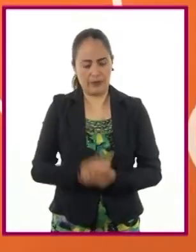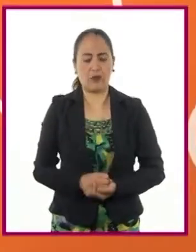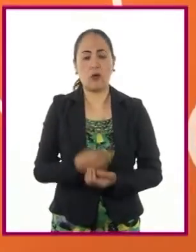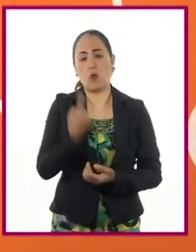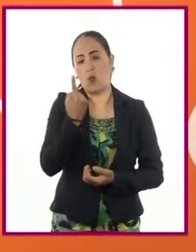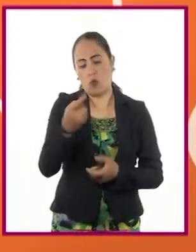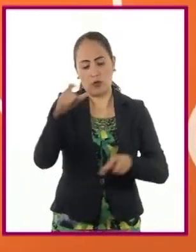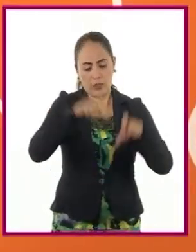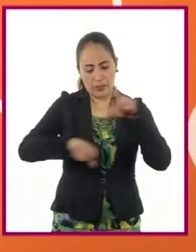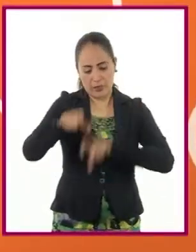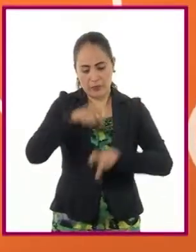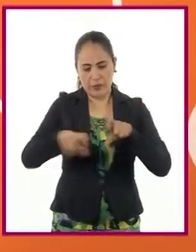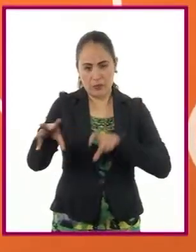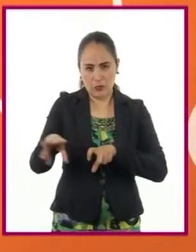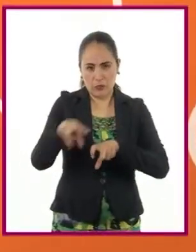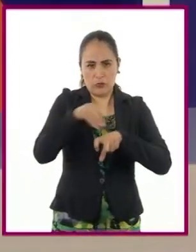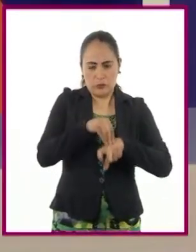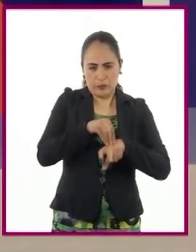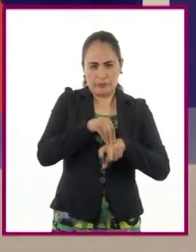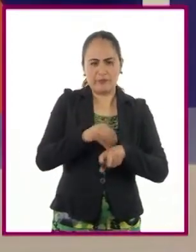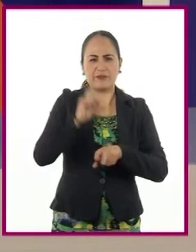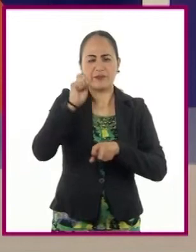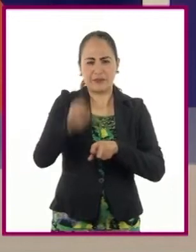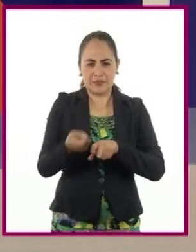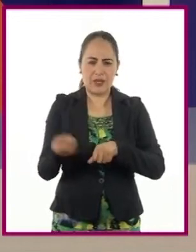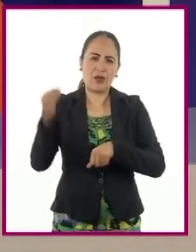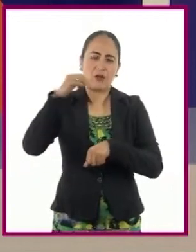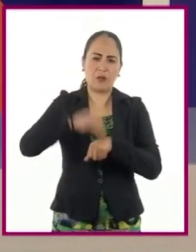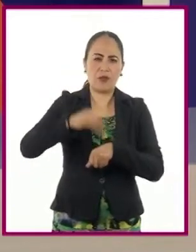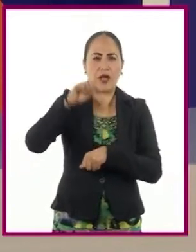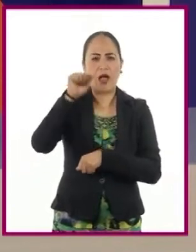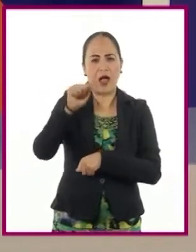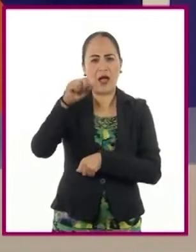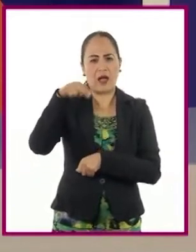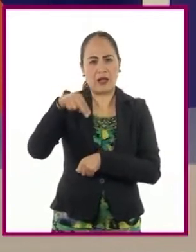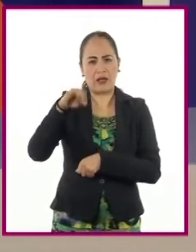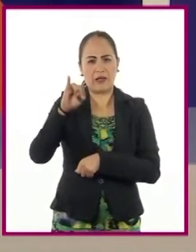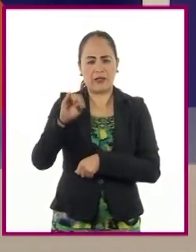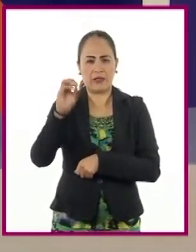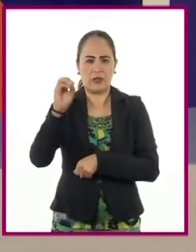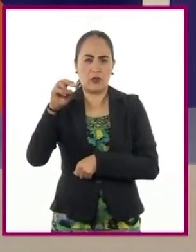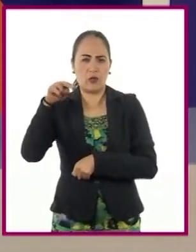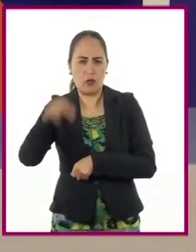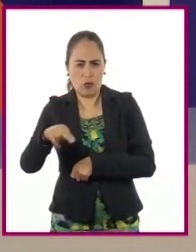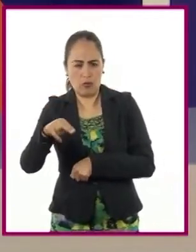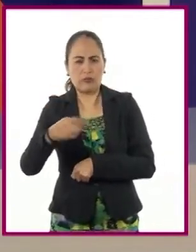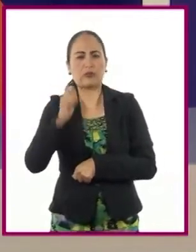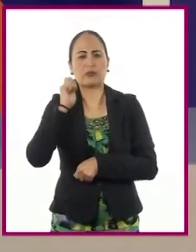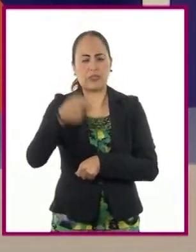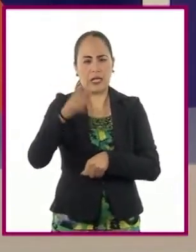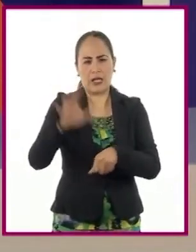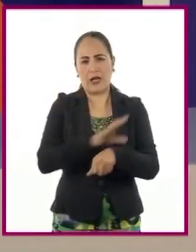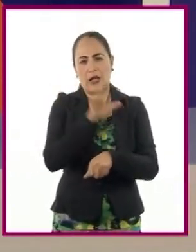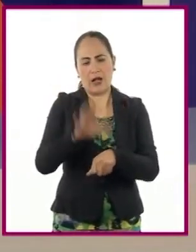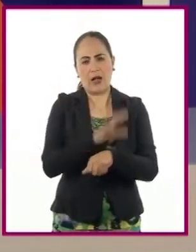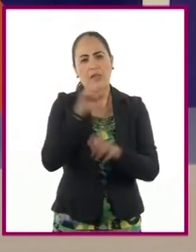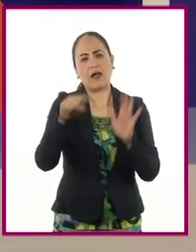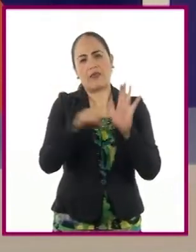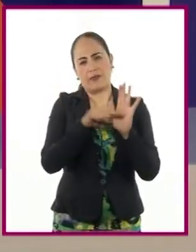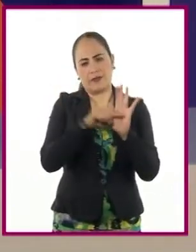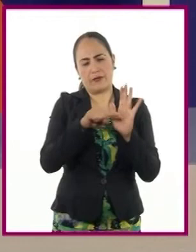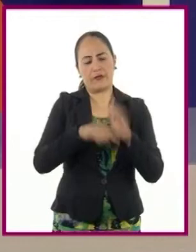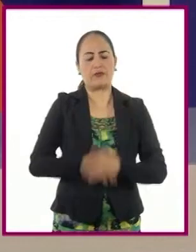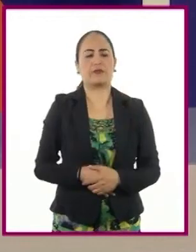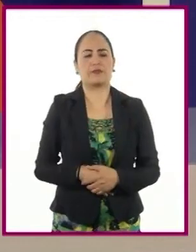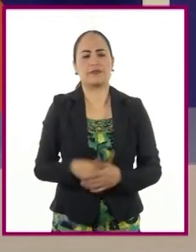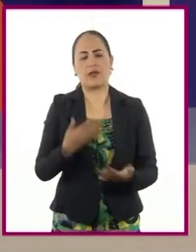elemento gana un electrón de valencia, se convierte en un anión, es decir, que adquiere una carga negativa. Volvamos